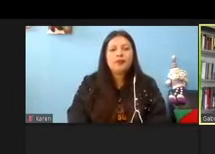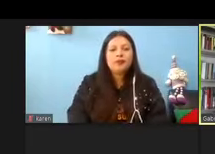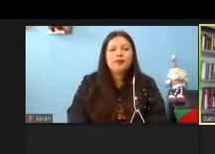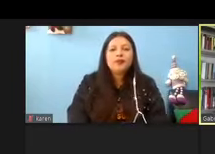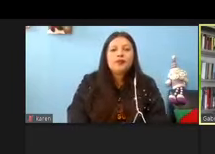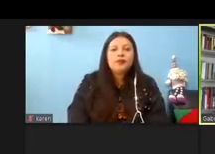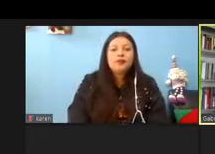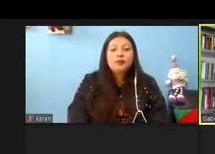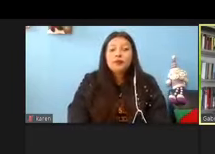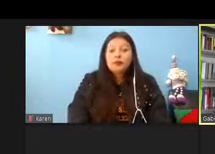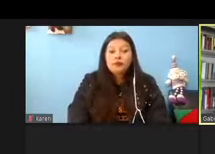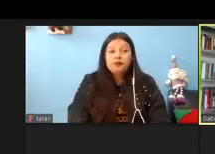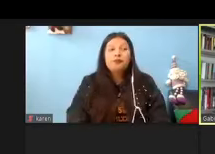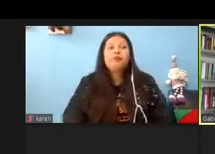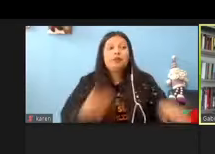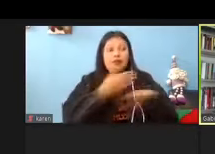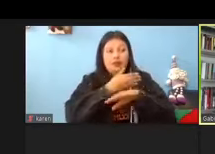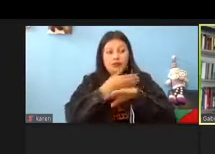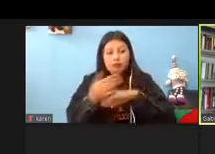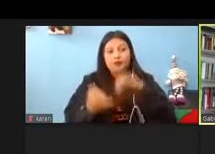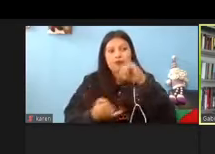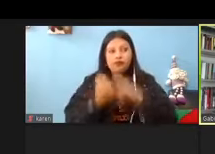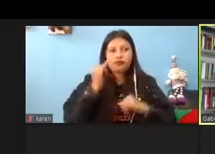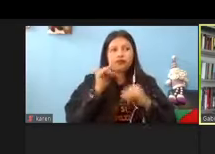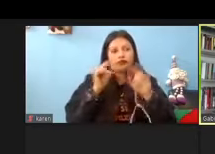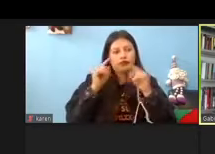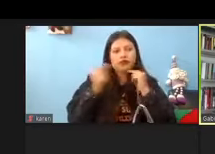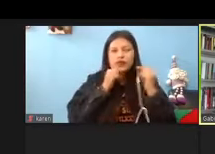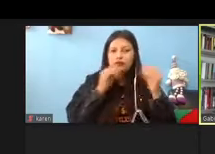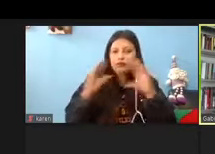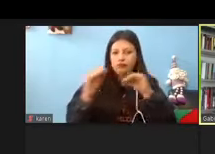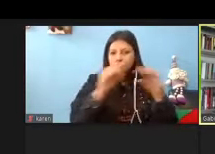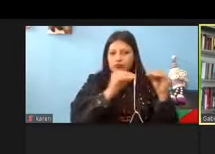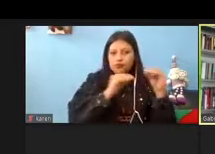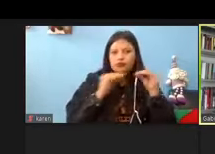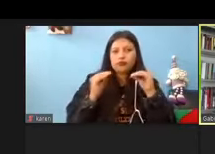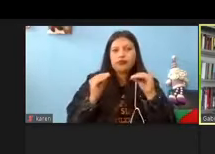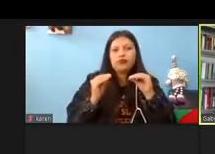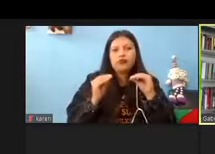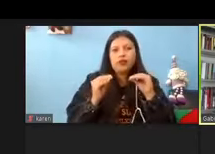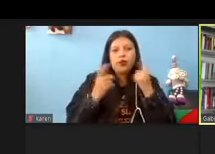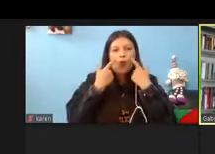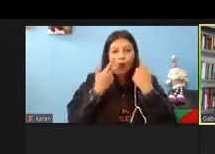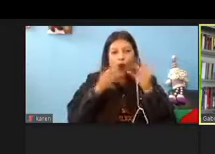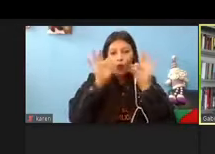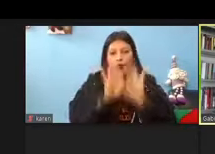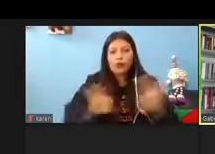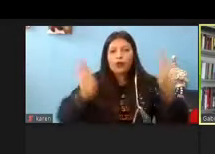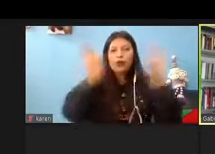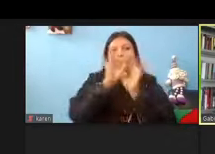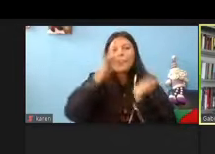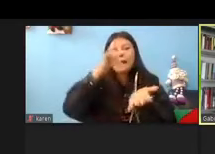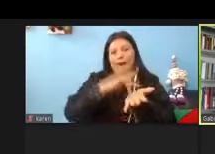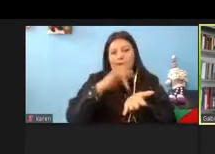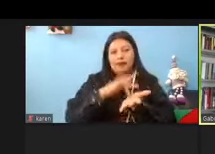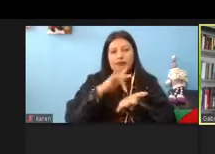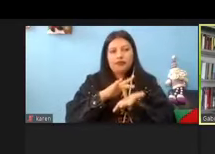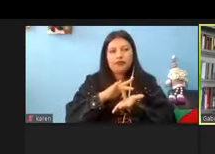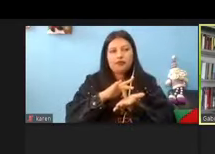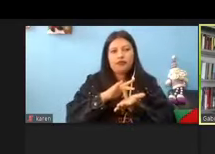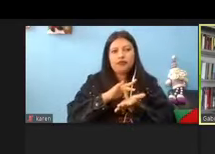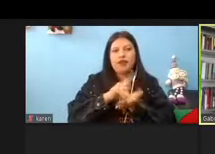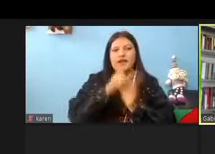Y finalizamos un poco la conversación, y en esto fue muy importante la participación